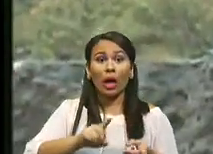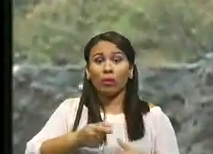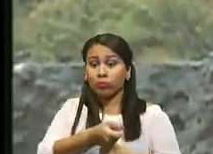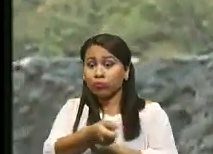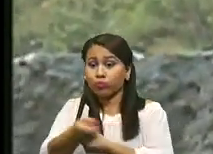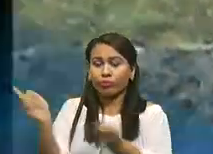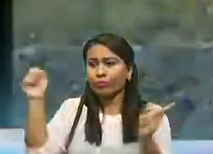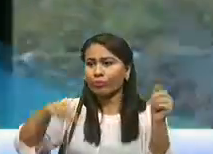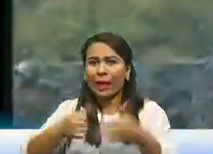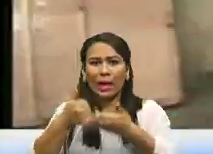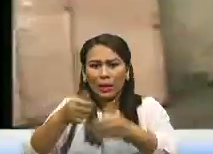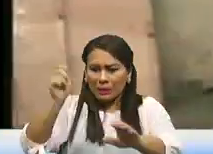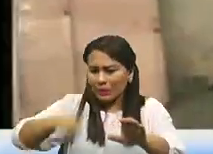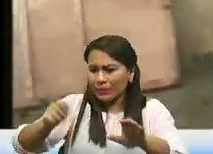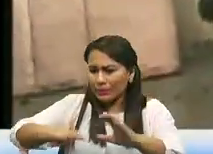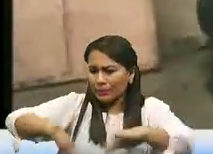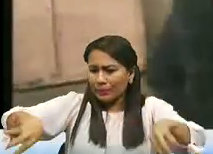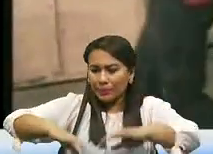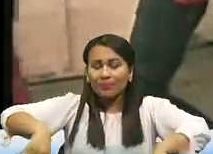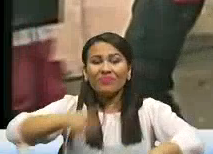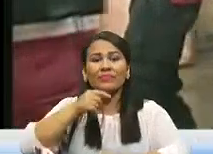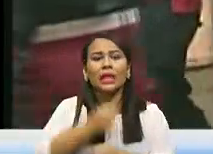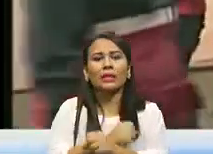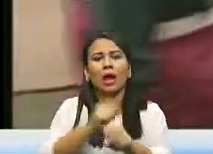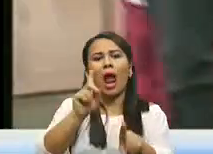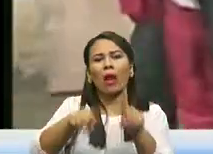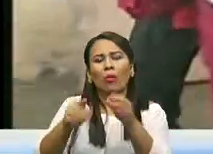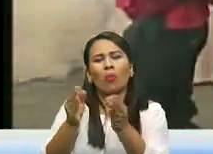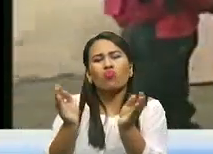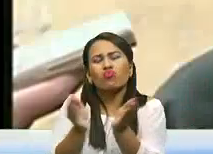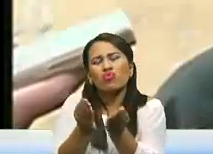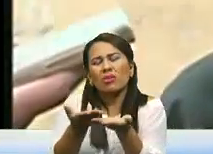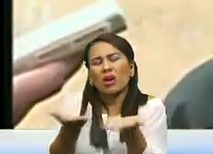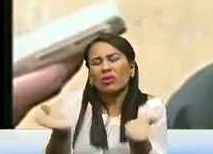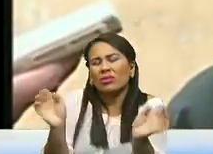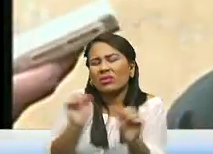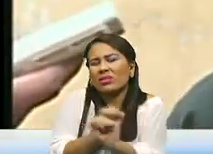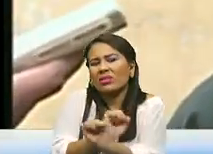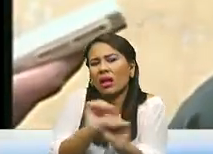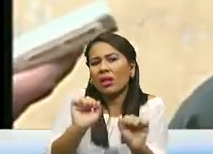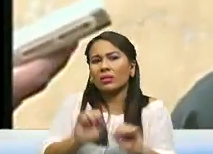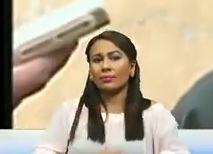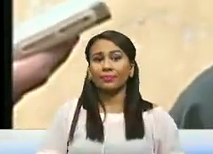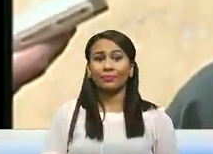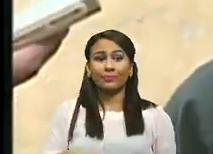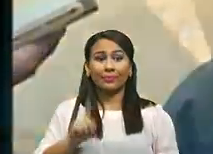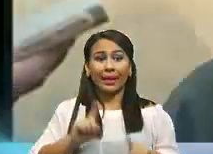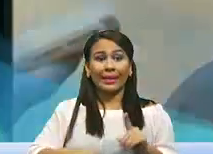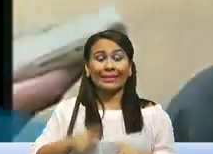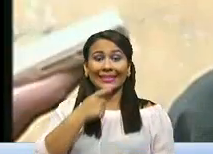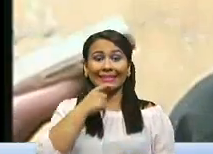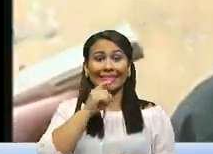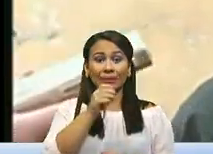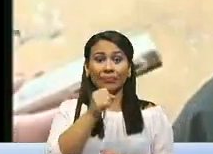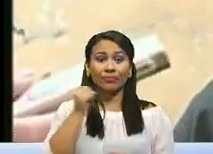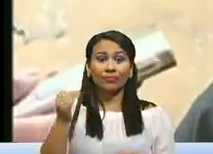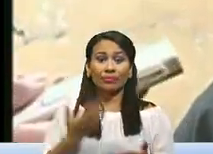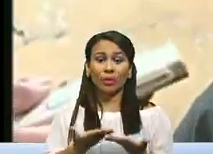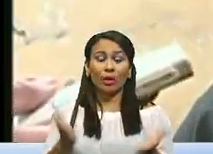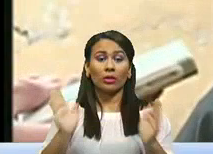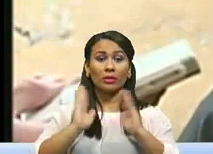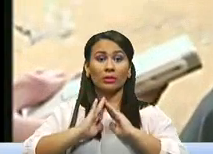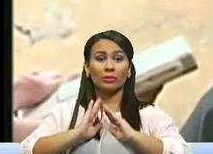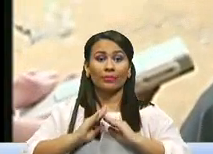auxilio y lograron rescatar de los escombros las pocas pertenencias que quedaron. Algunos muebles enseres, electrodomésticos, cosas de la vivienda